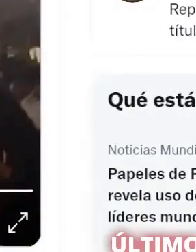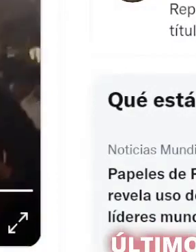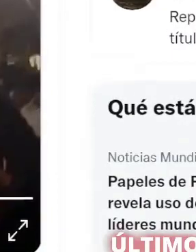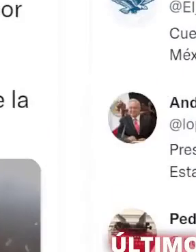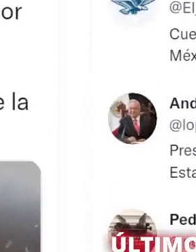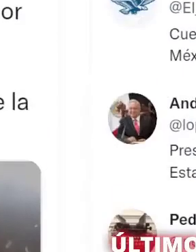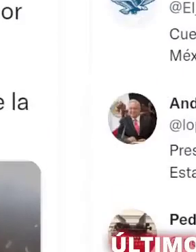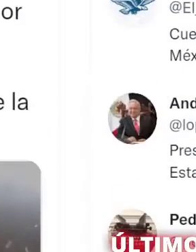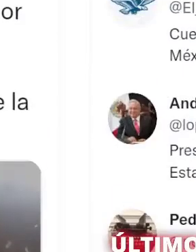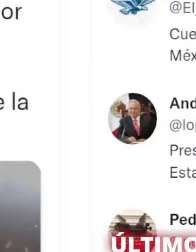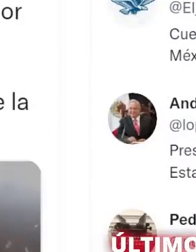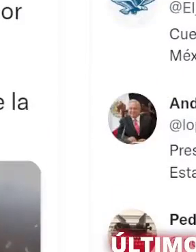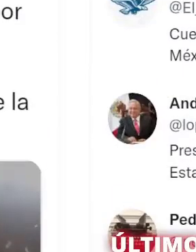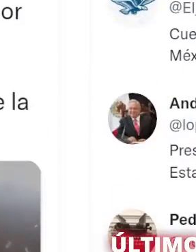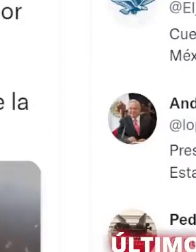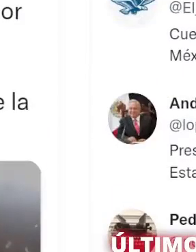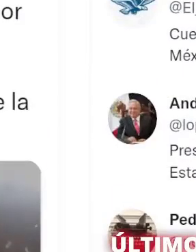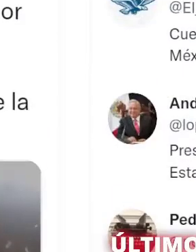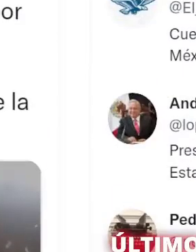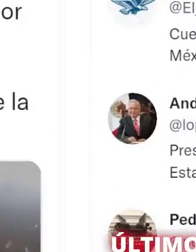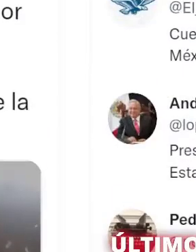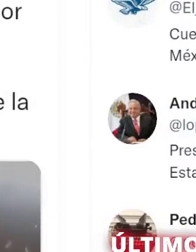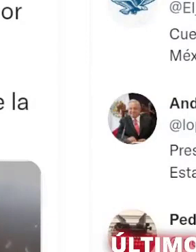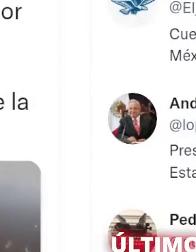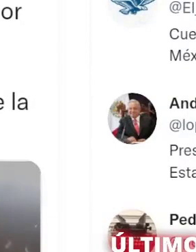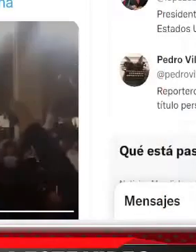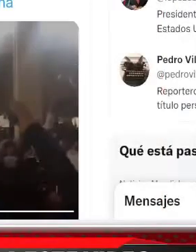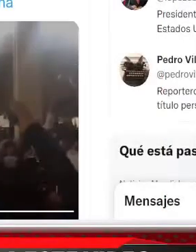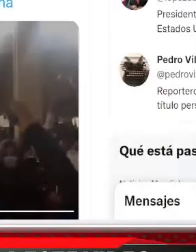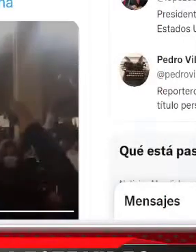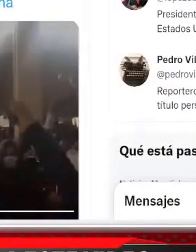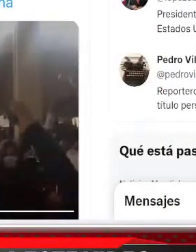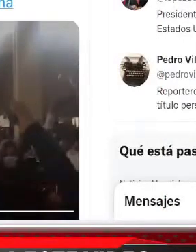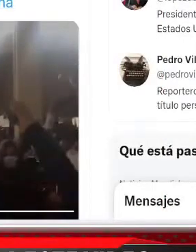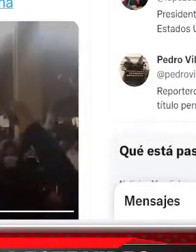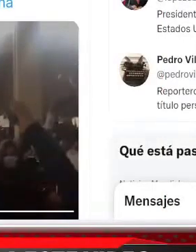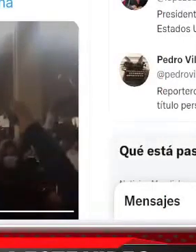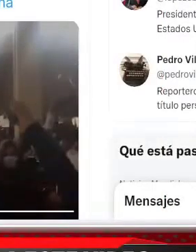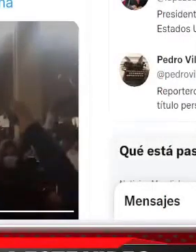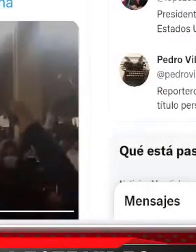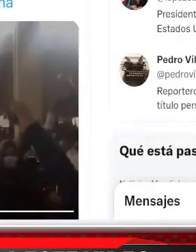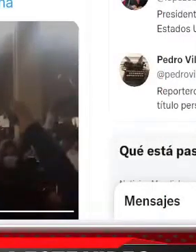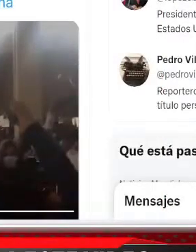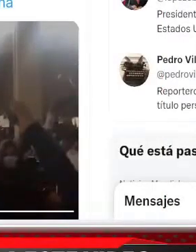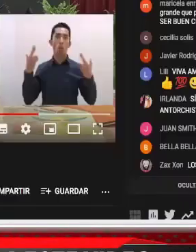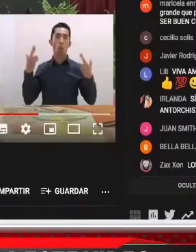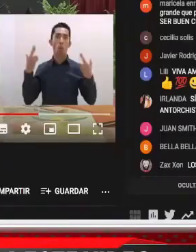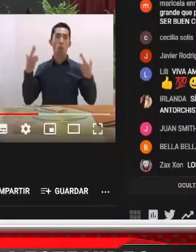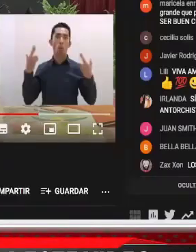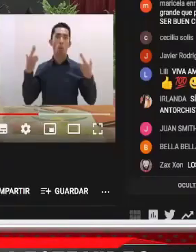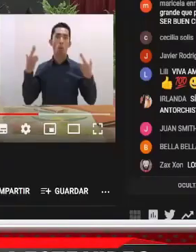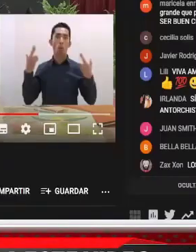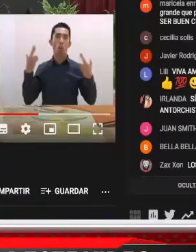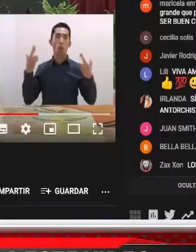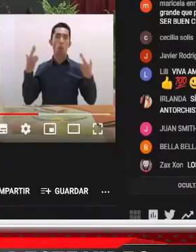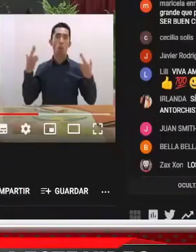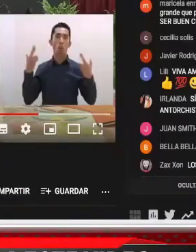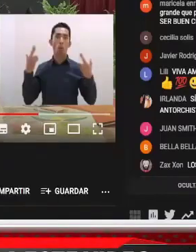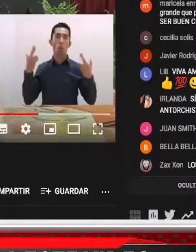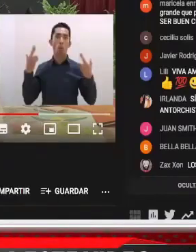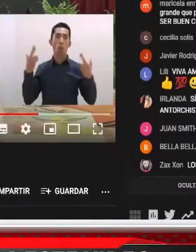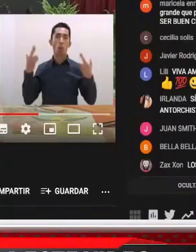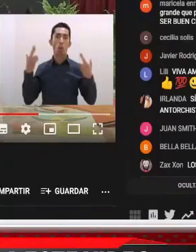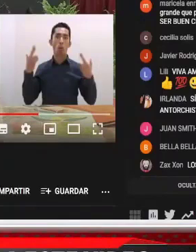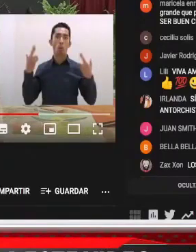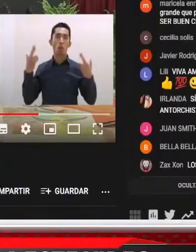Bueno, ¿no? Esa es la serie de videos que se empiezan a compartir en las redes sociales previo a lo que nosotros vimos, pues en